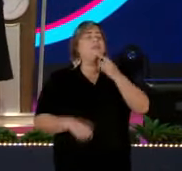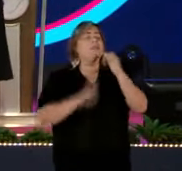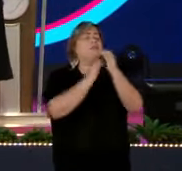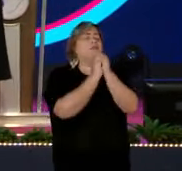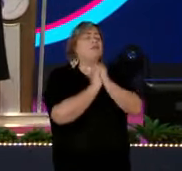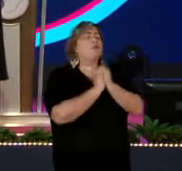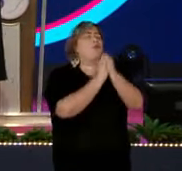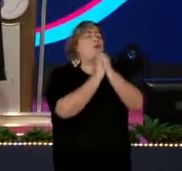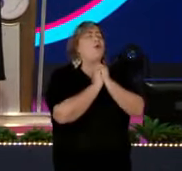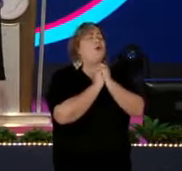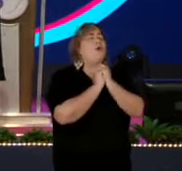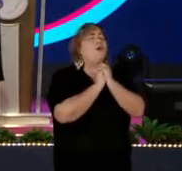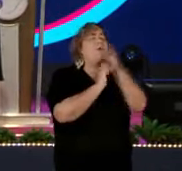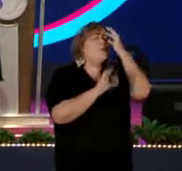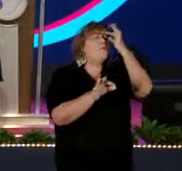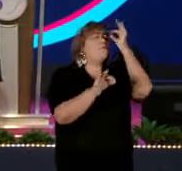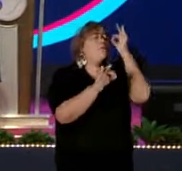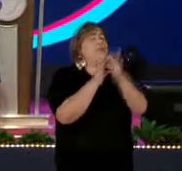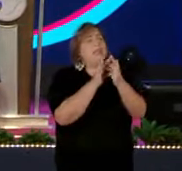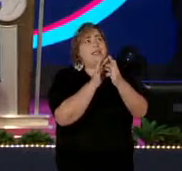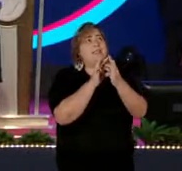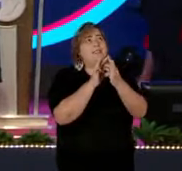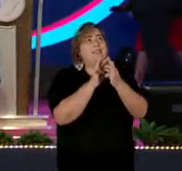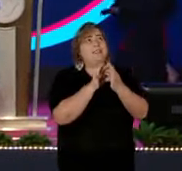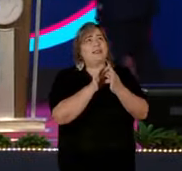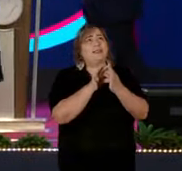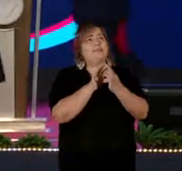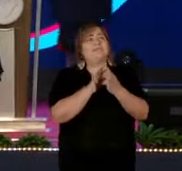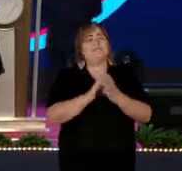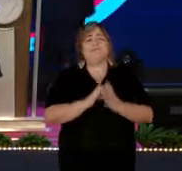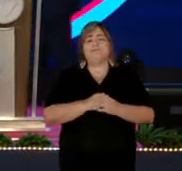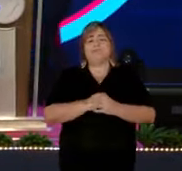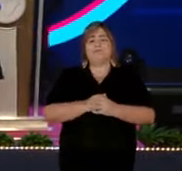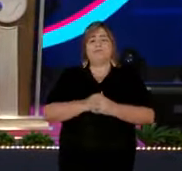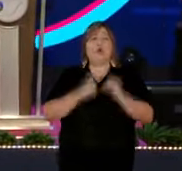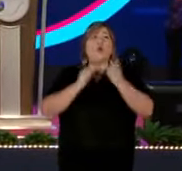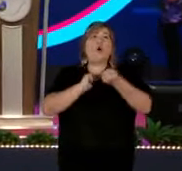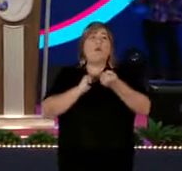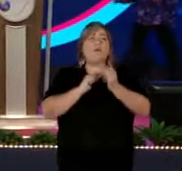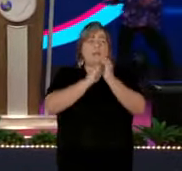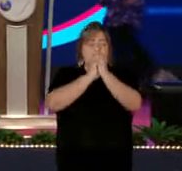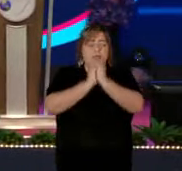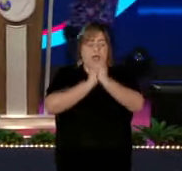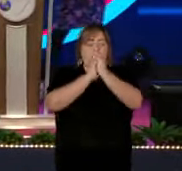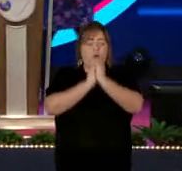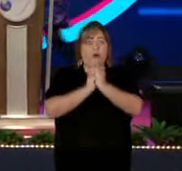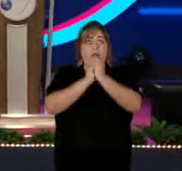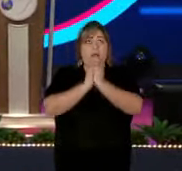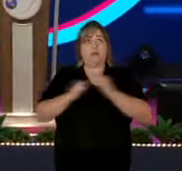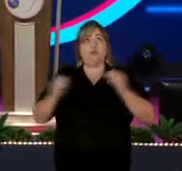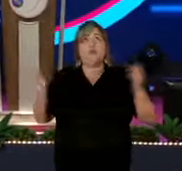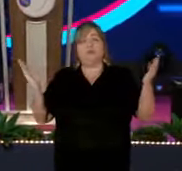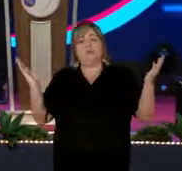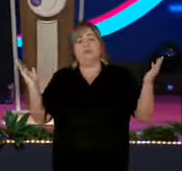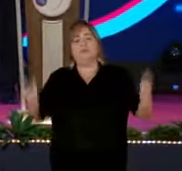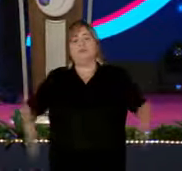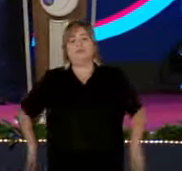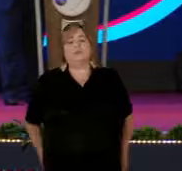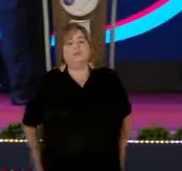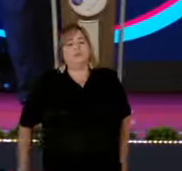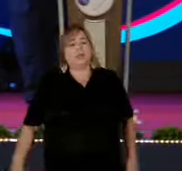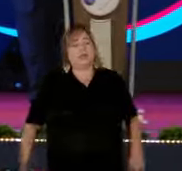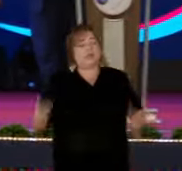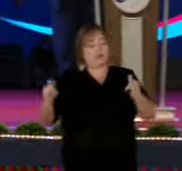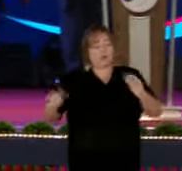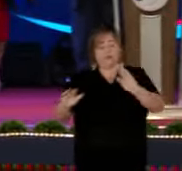fidelidad y nuestro amor, es este. Adelante, Juan Marcos. Y mientras se entona esta